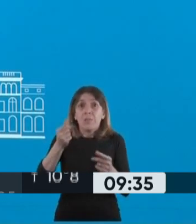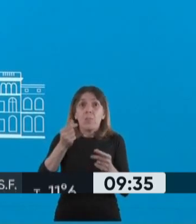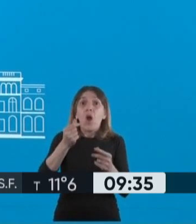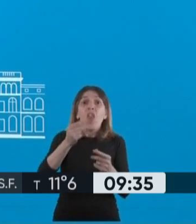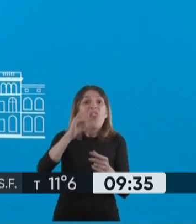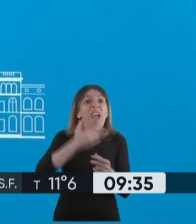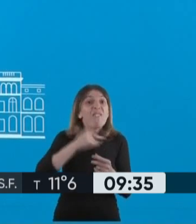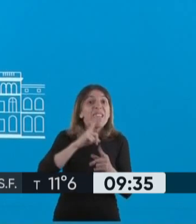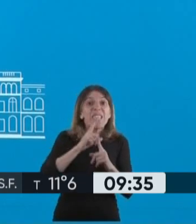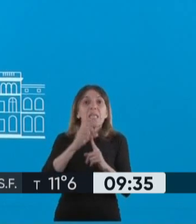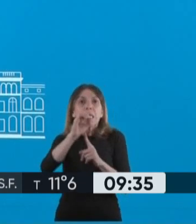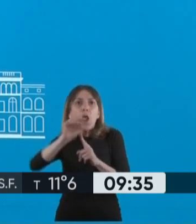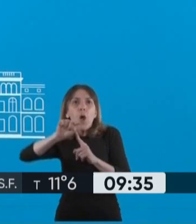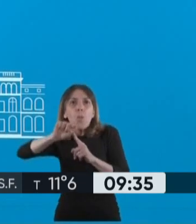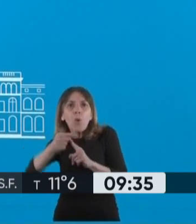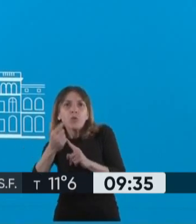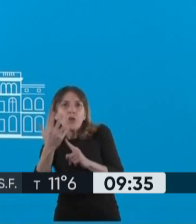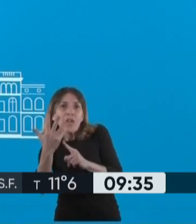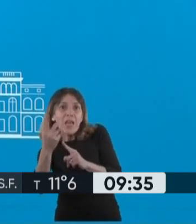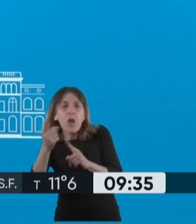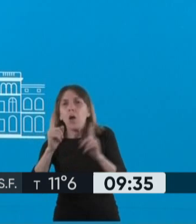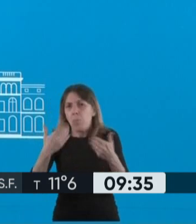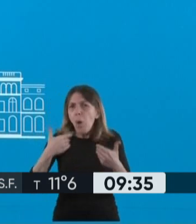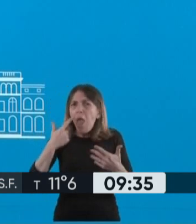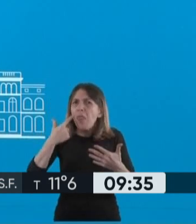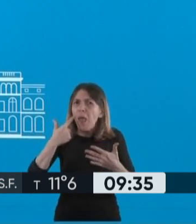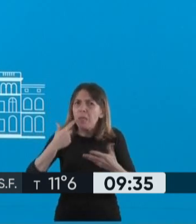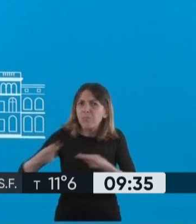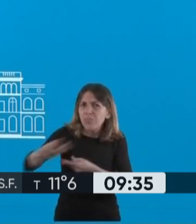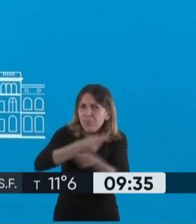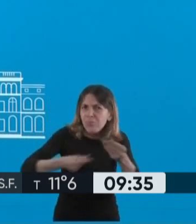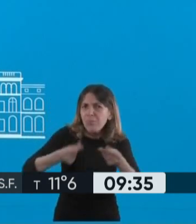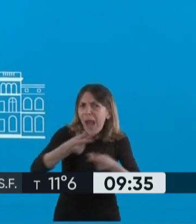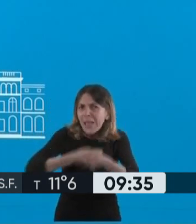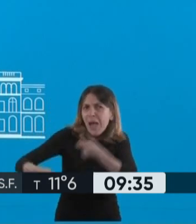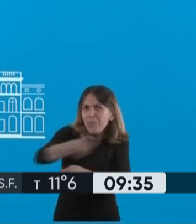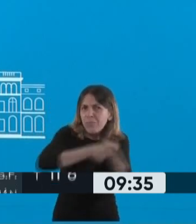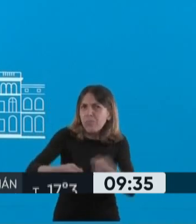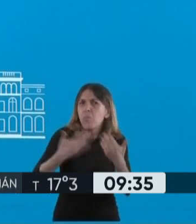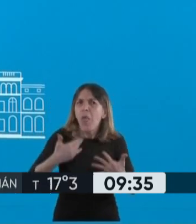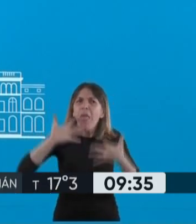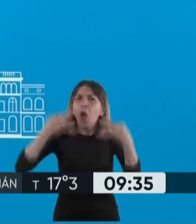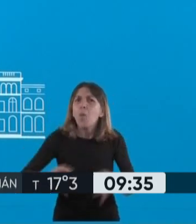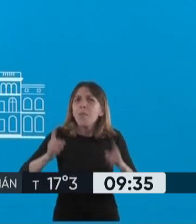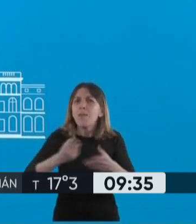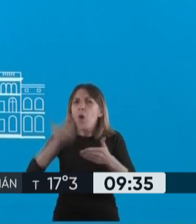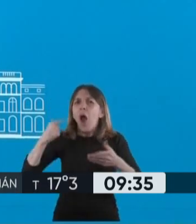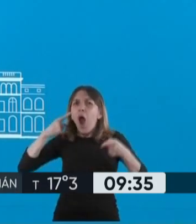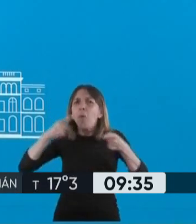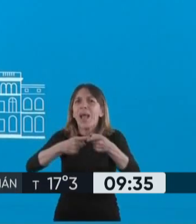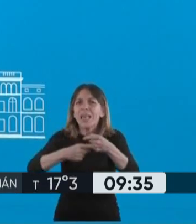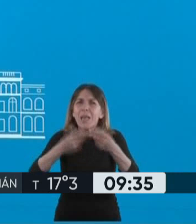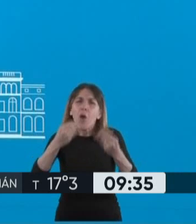cual se puede gestionar bien y se puede distribuir mejor cumpliendo con las metas que nos imponemos